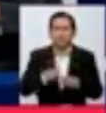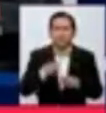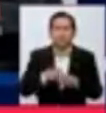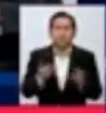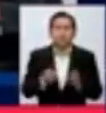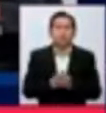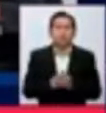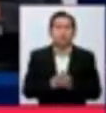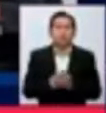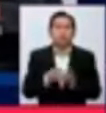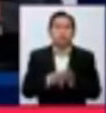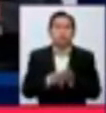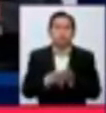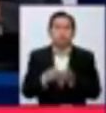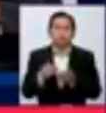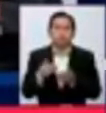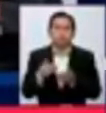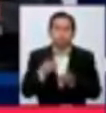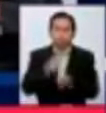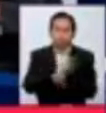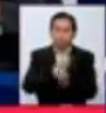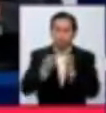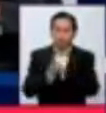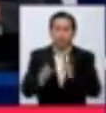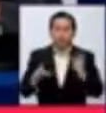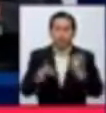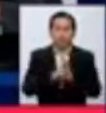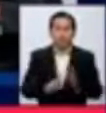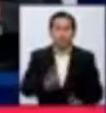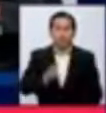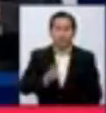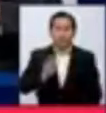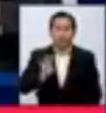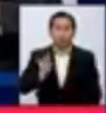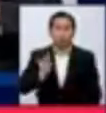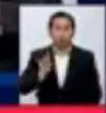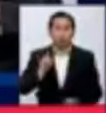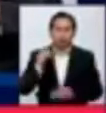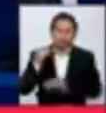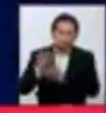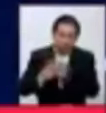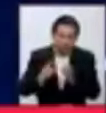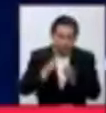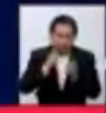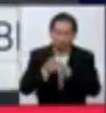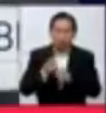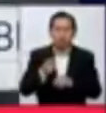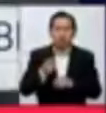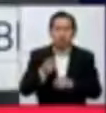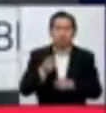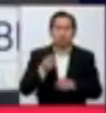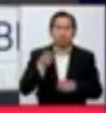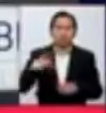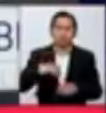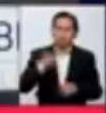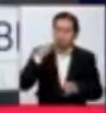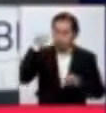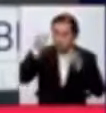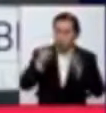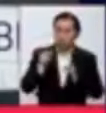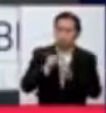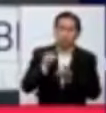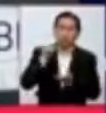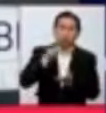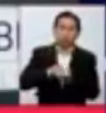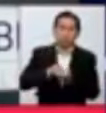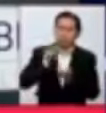el proceso de reforma a la 348. Nosotros hemos planteado nuestras observaciones, nuestros aportes para que